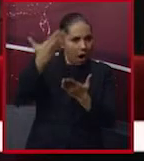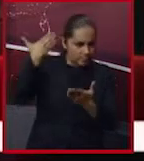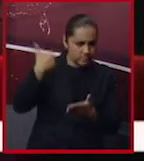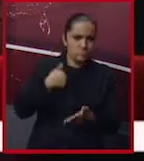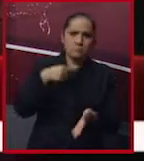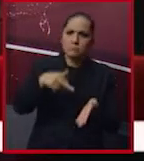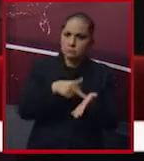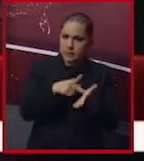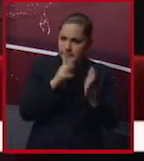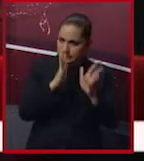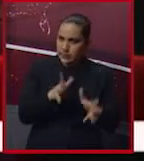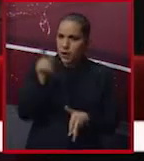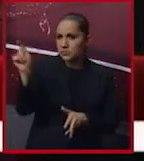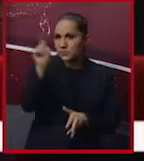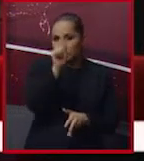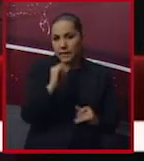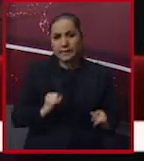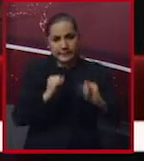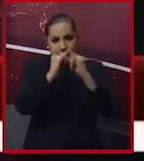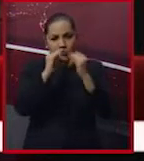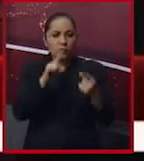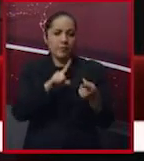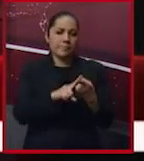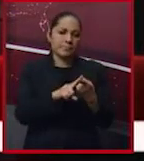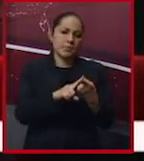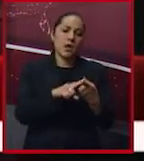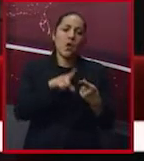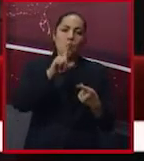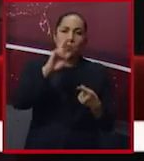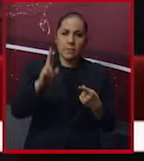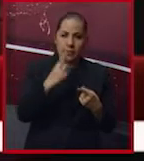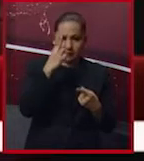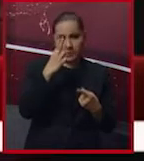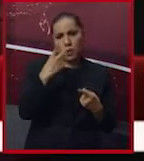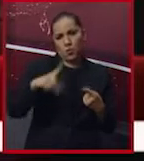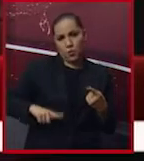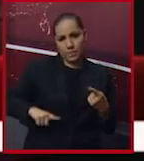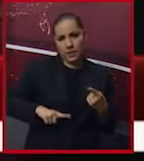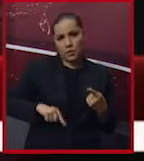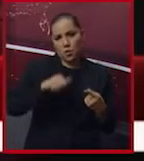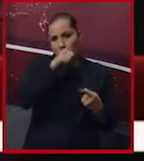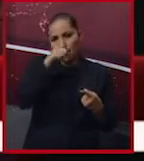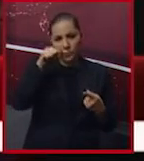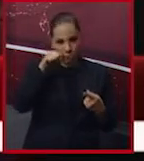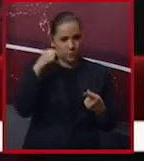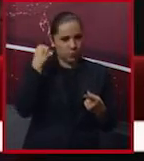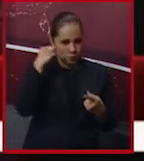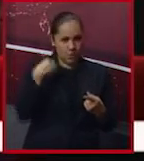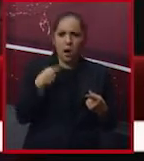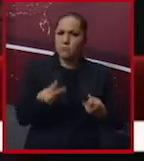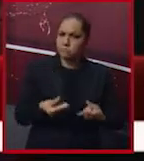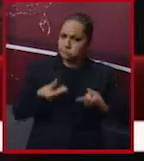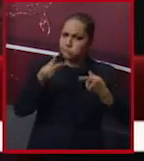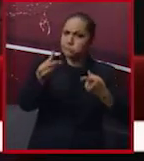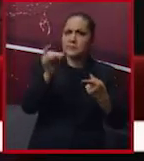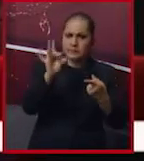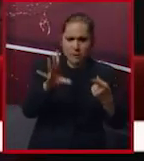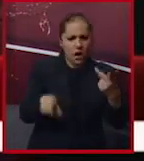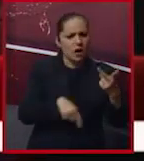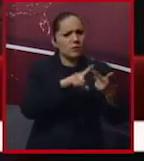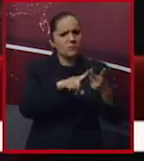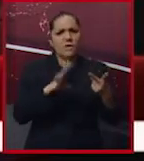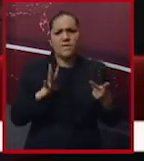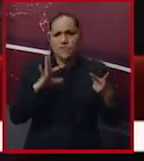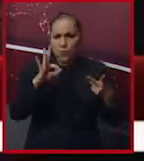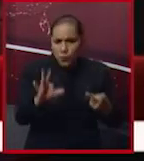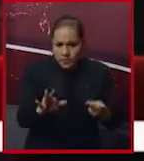diferentes instituciones, como la Universidad Autónoma Benito Juárez de Oaxaca, como diferentes organismos y fundaciones,